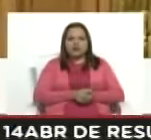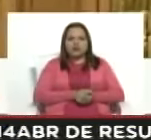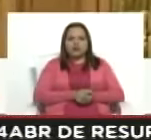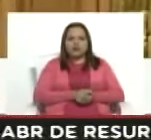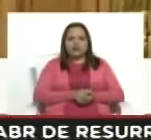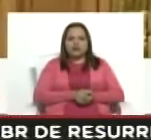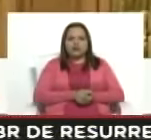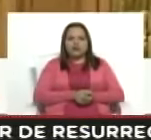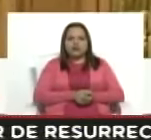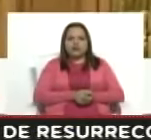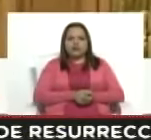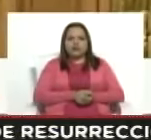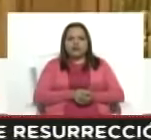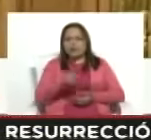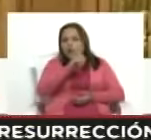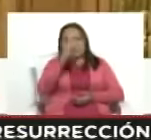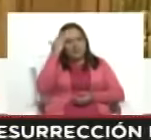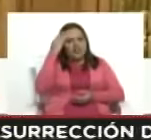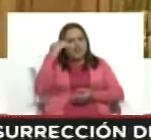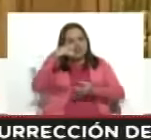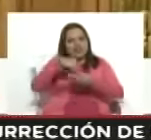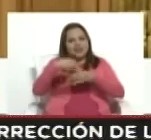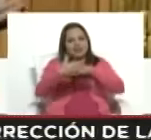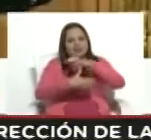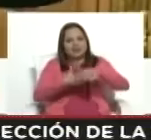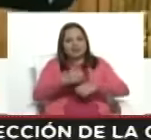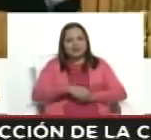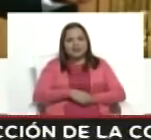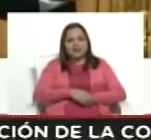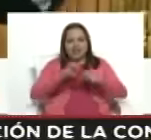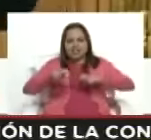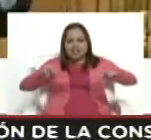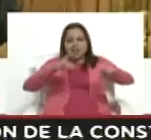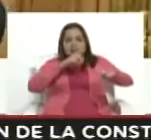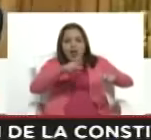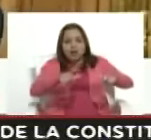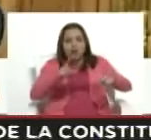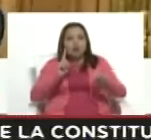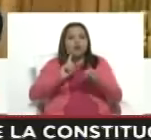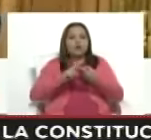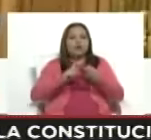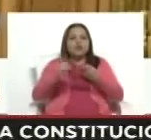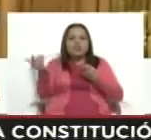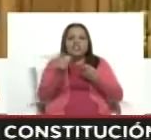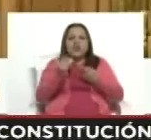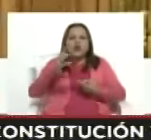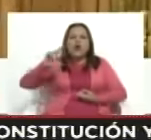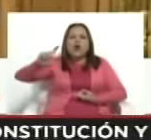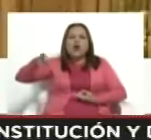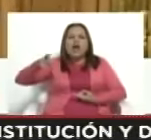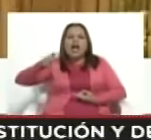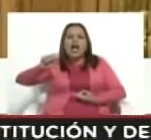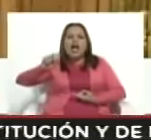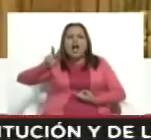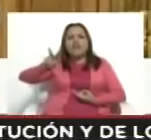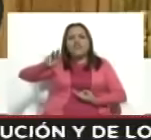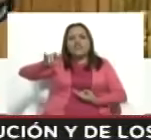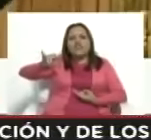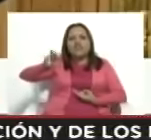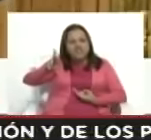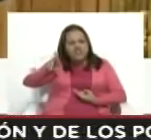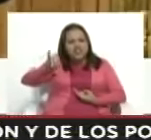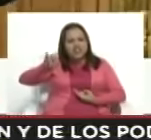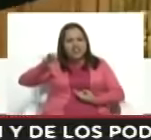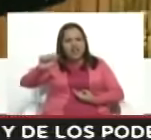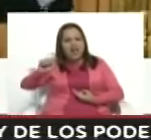No sabía José Vicente que se iba a meter. Sentarse con todo ese bicho porque vino Gaviria. ¿Se acuerdan? Y estaba